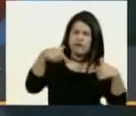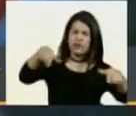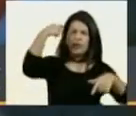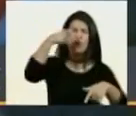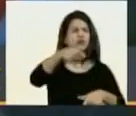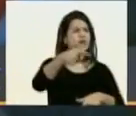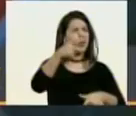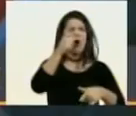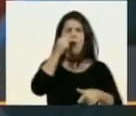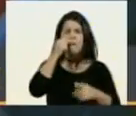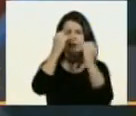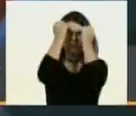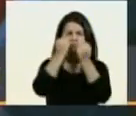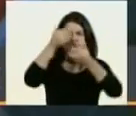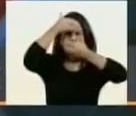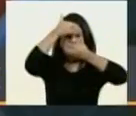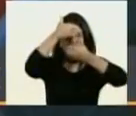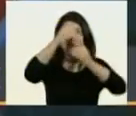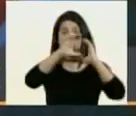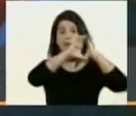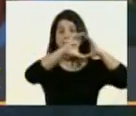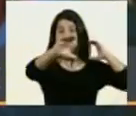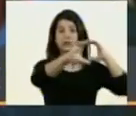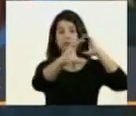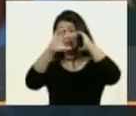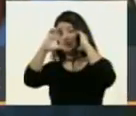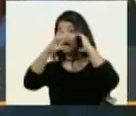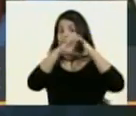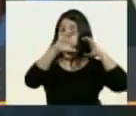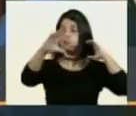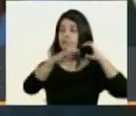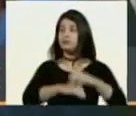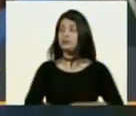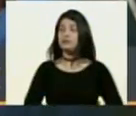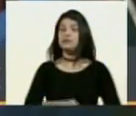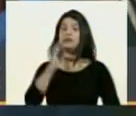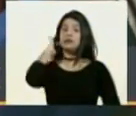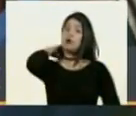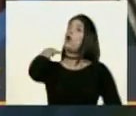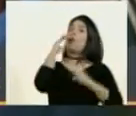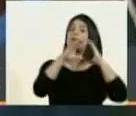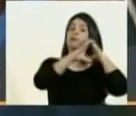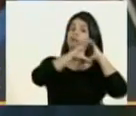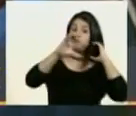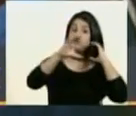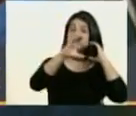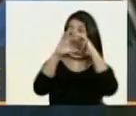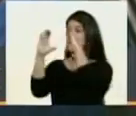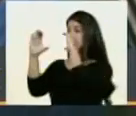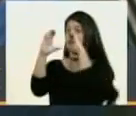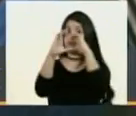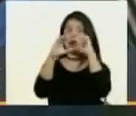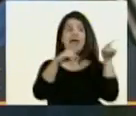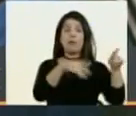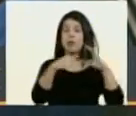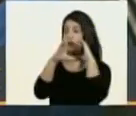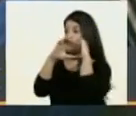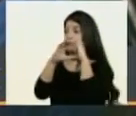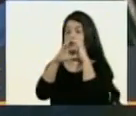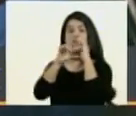bazooka, dispararla. Imagínate tú eso, que lo disparen a una marcha. ¿Qué ley le